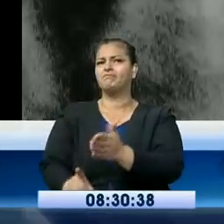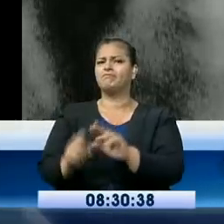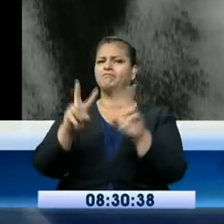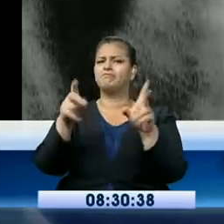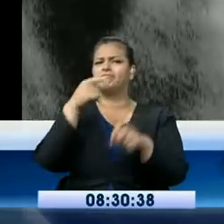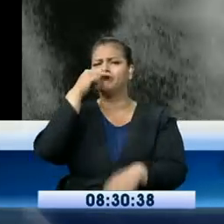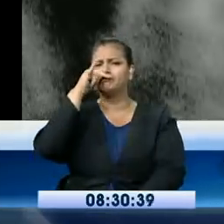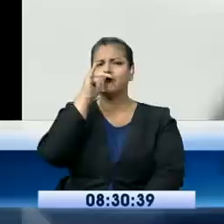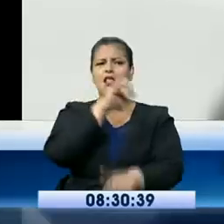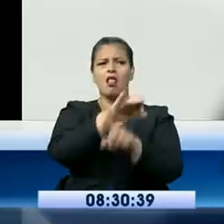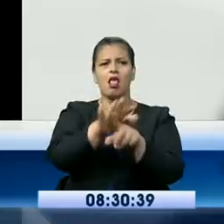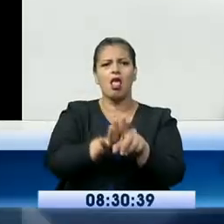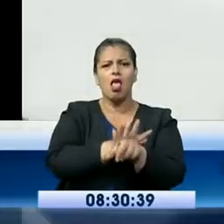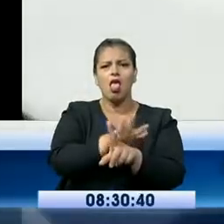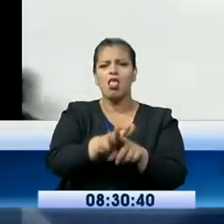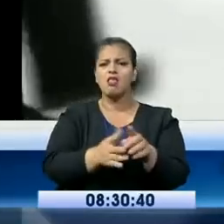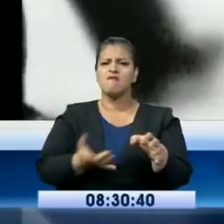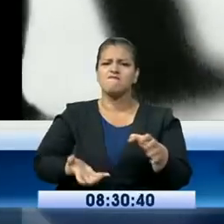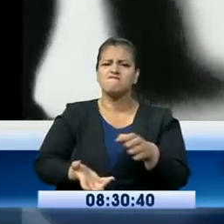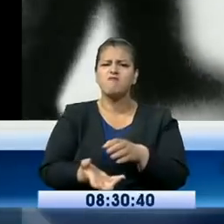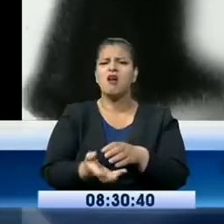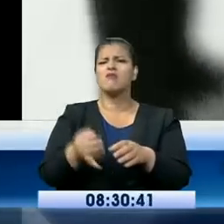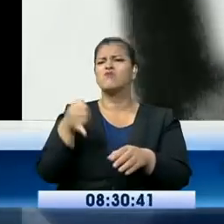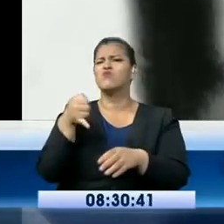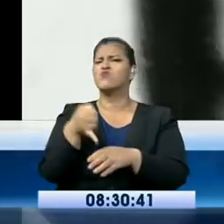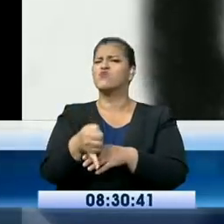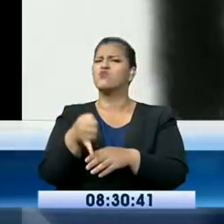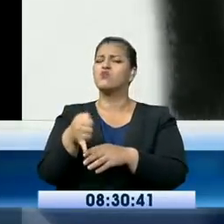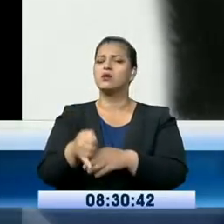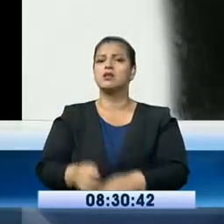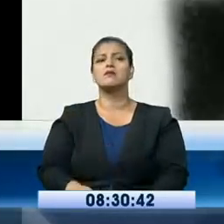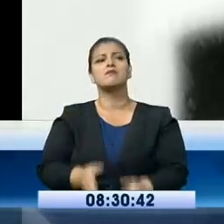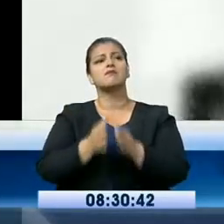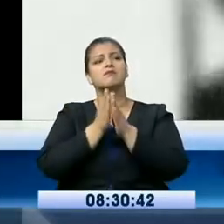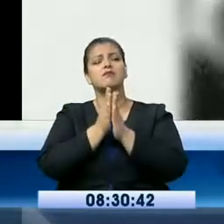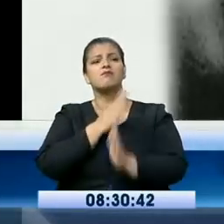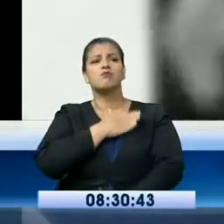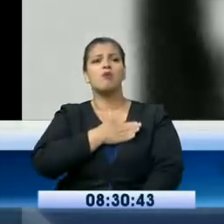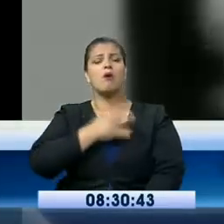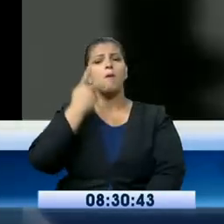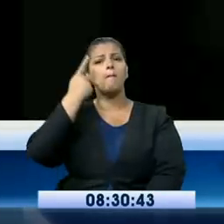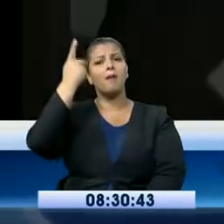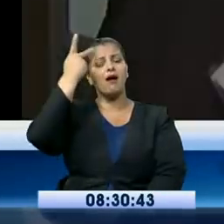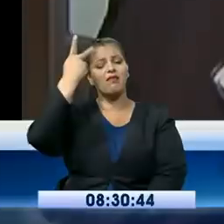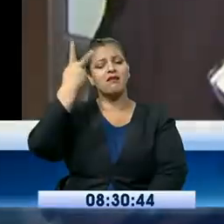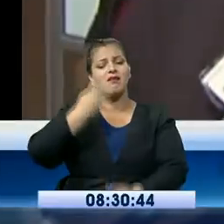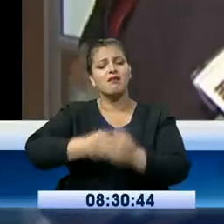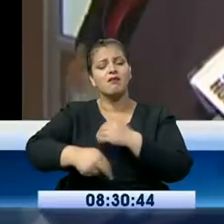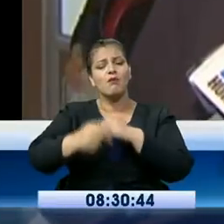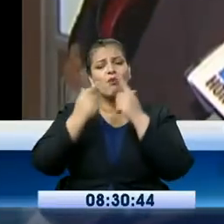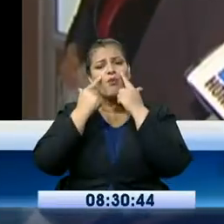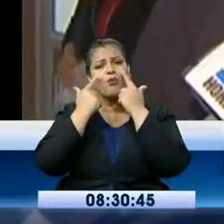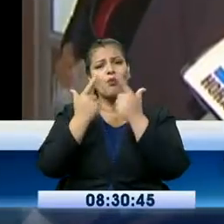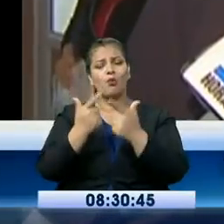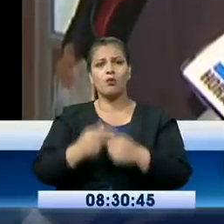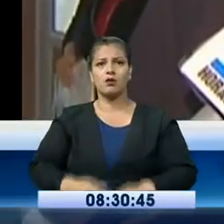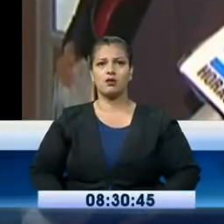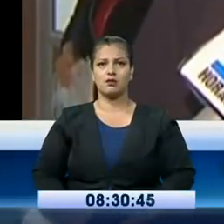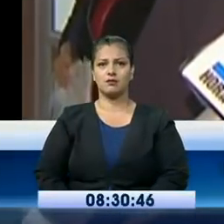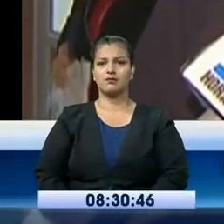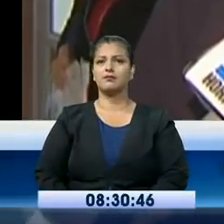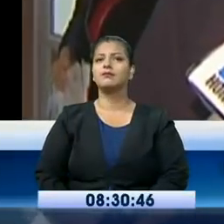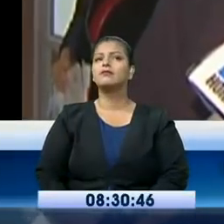a los padres de familia es a reforzar el cuidado de sus hijos ya no callar si lamentablemente los menores